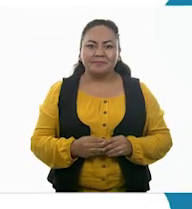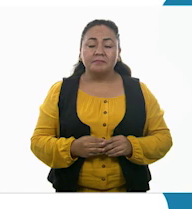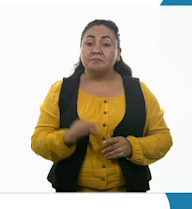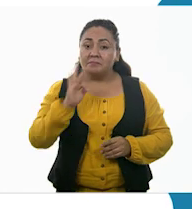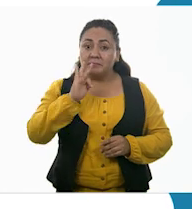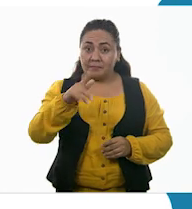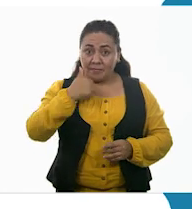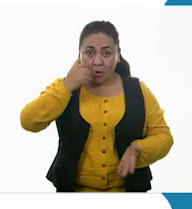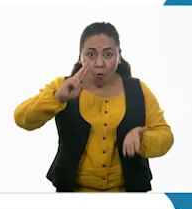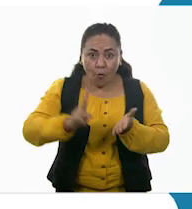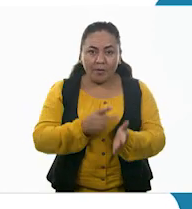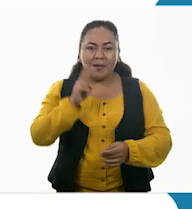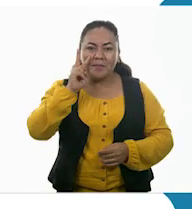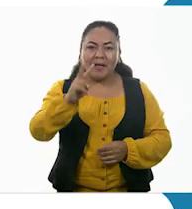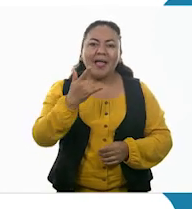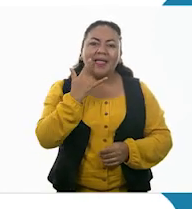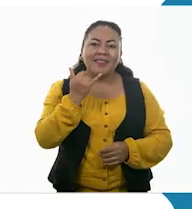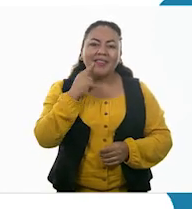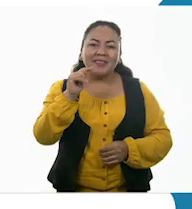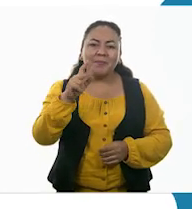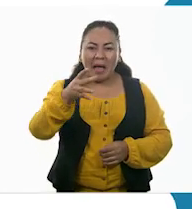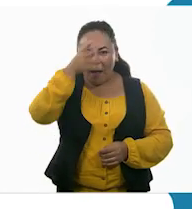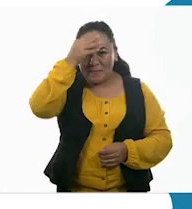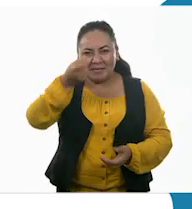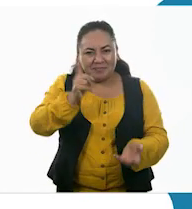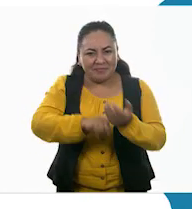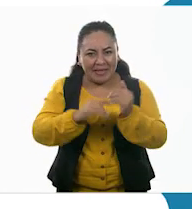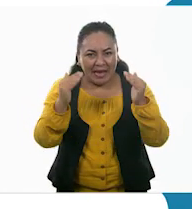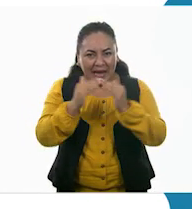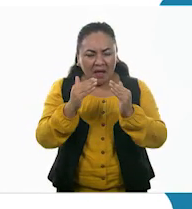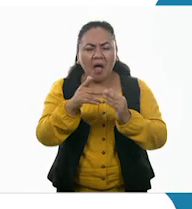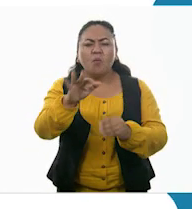Si quieres volver a ver los programas de Aprende en Casa, los puedes